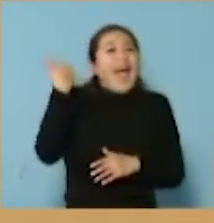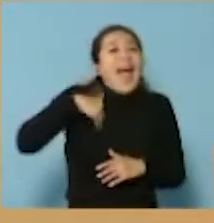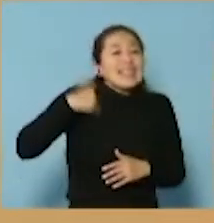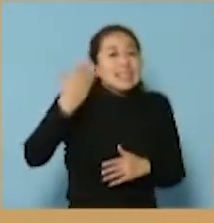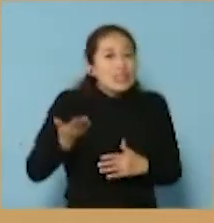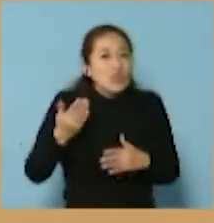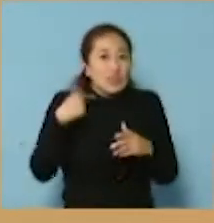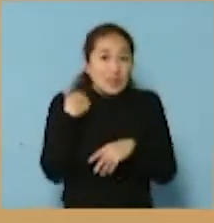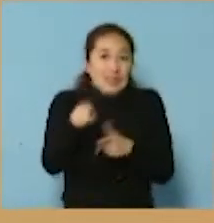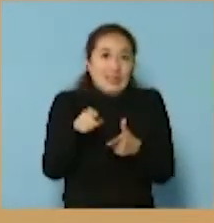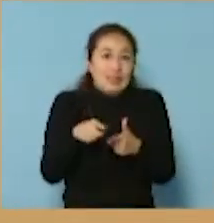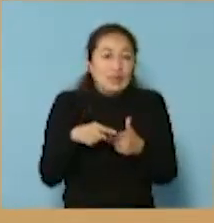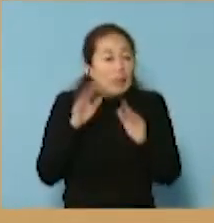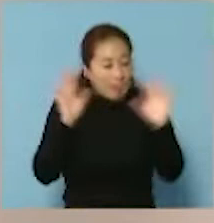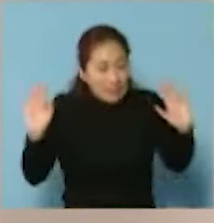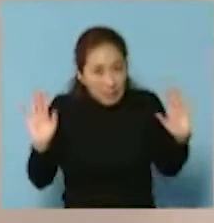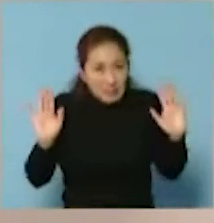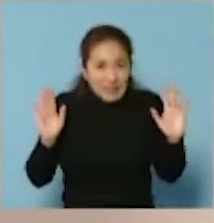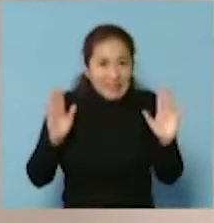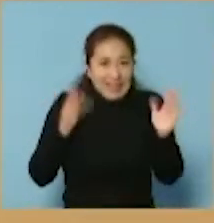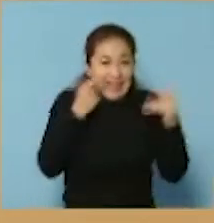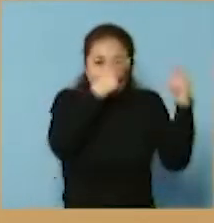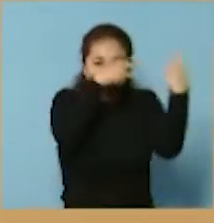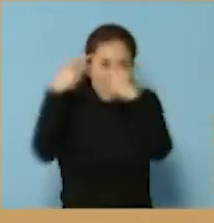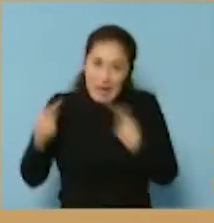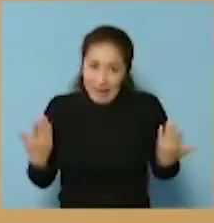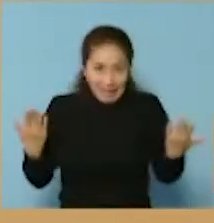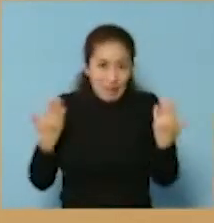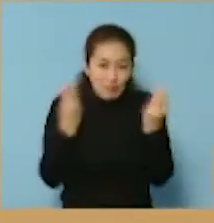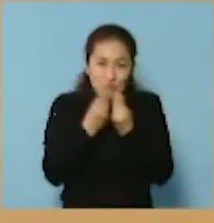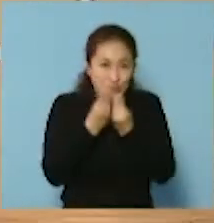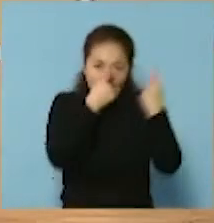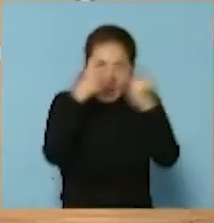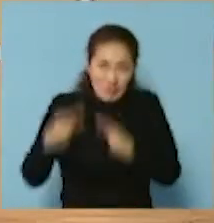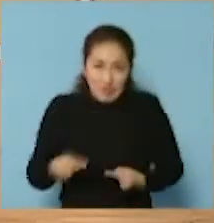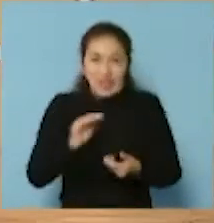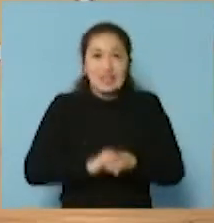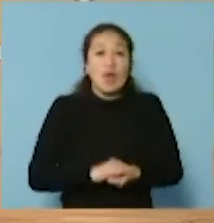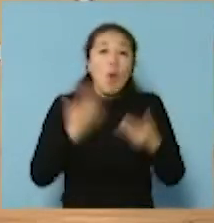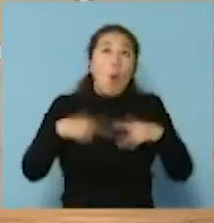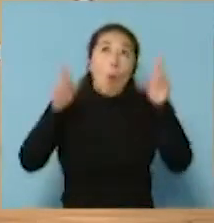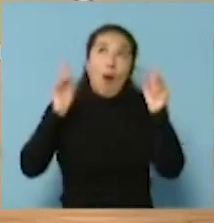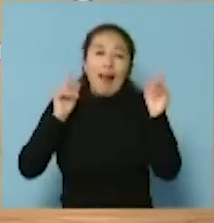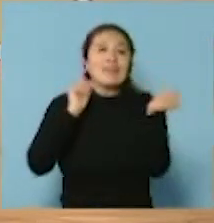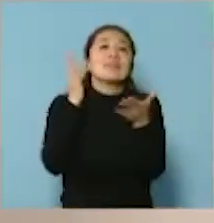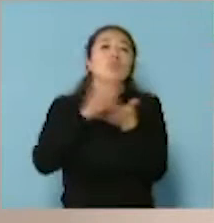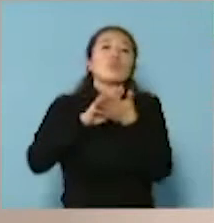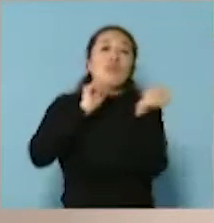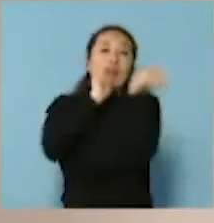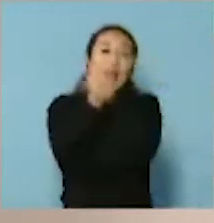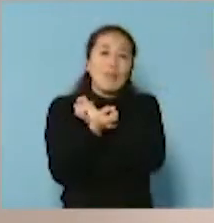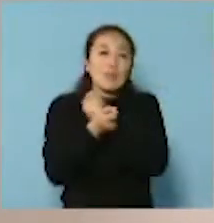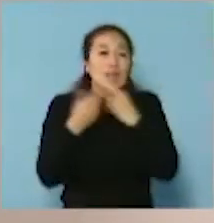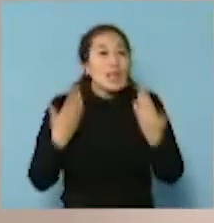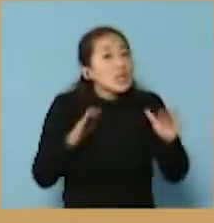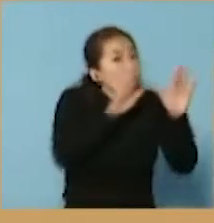doy a esta marca si quieres no te digo bueno ojalá que cambie esta situación y que tenga que